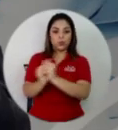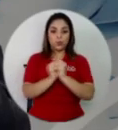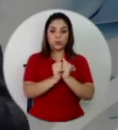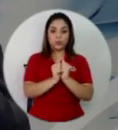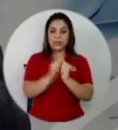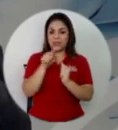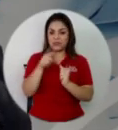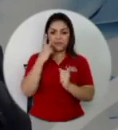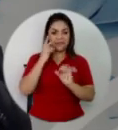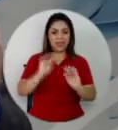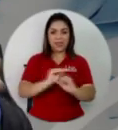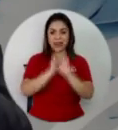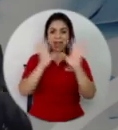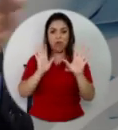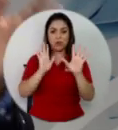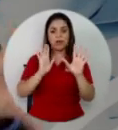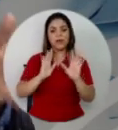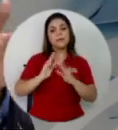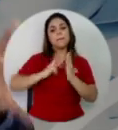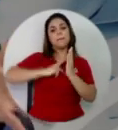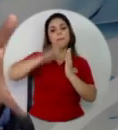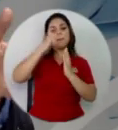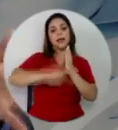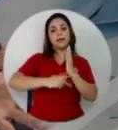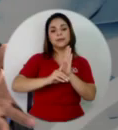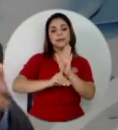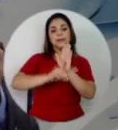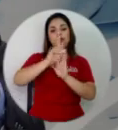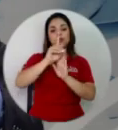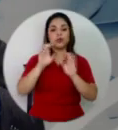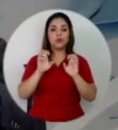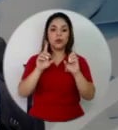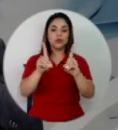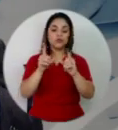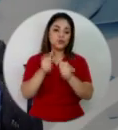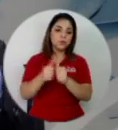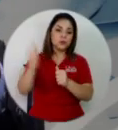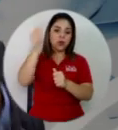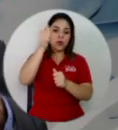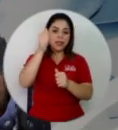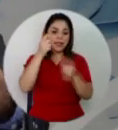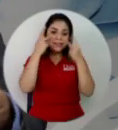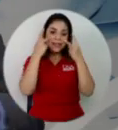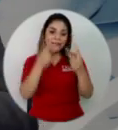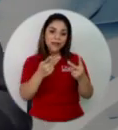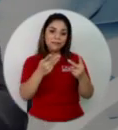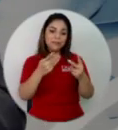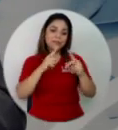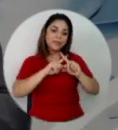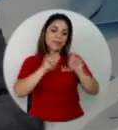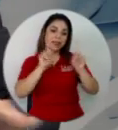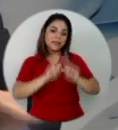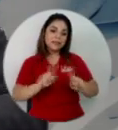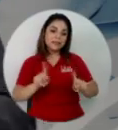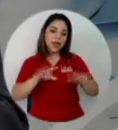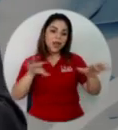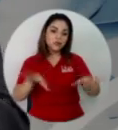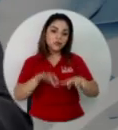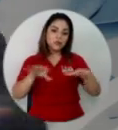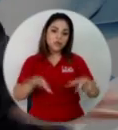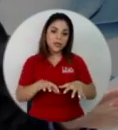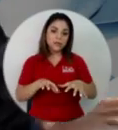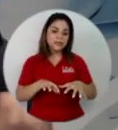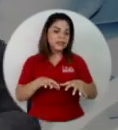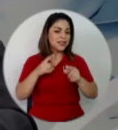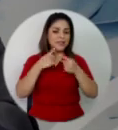algo que está claramente establecido en este plan de desarrollo de la educación superior y que se va viendo materializado en diferentes acciones